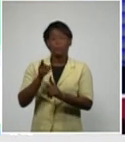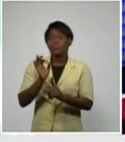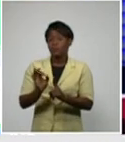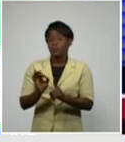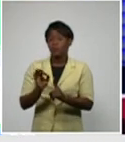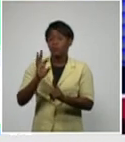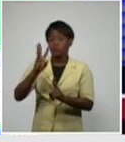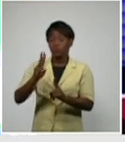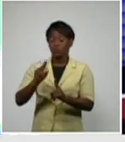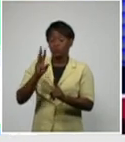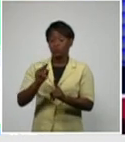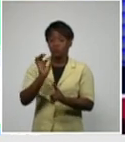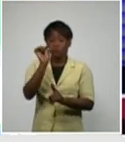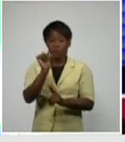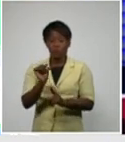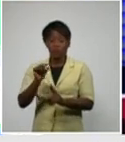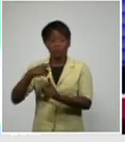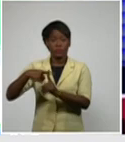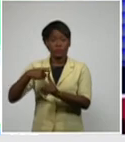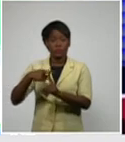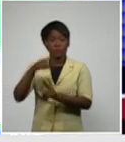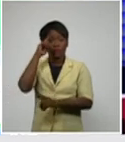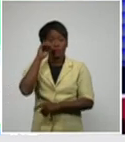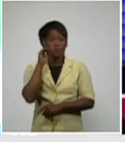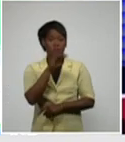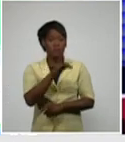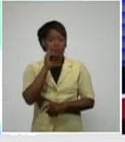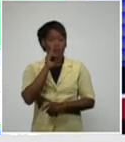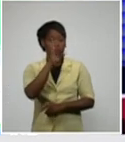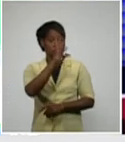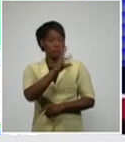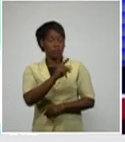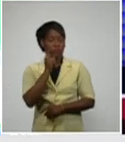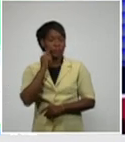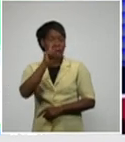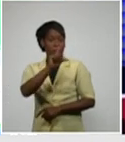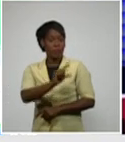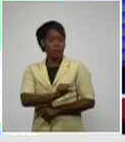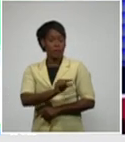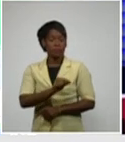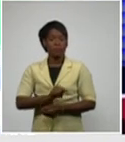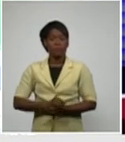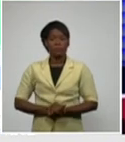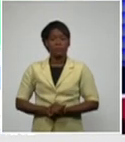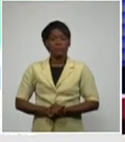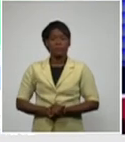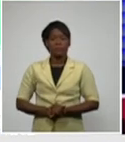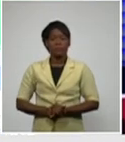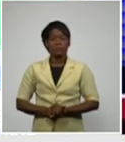de activos se siga disminuyendo. Y con estas